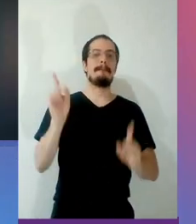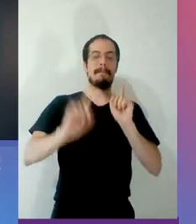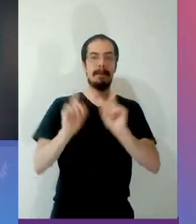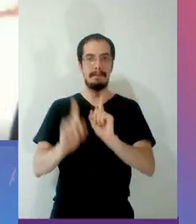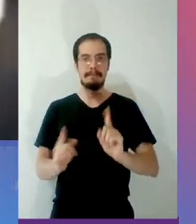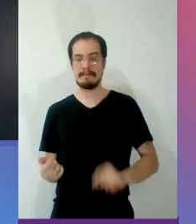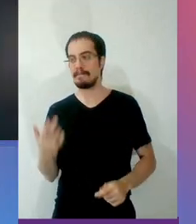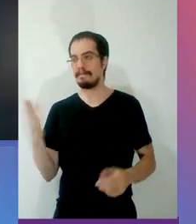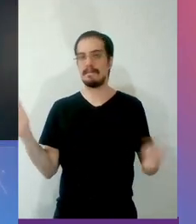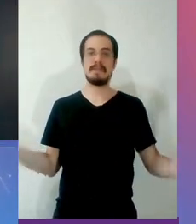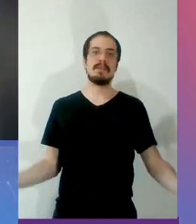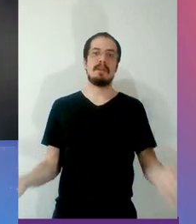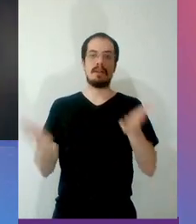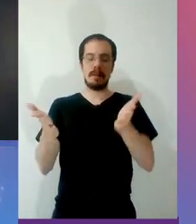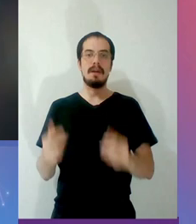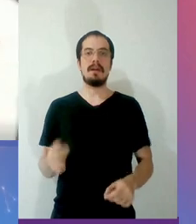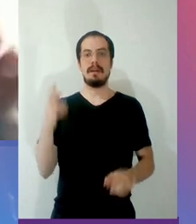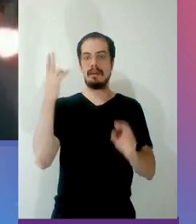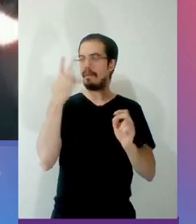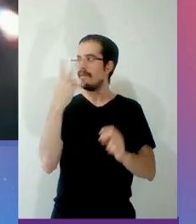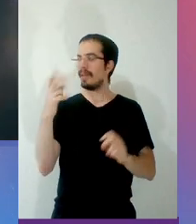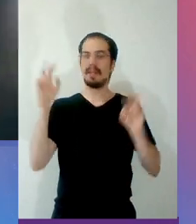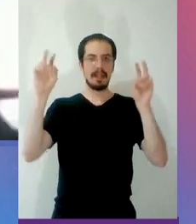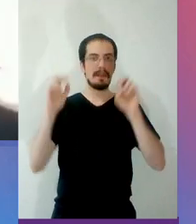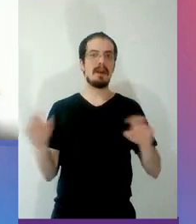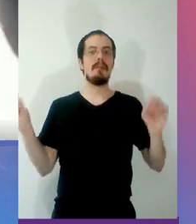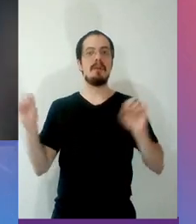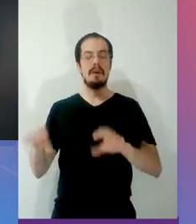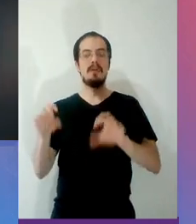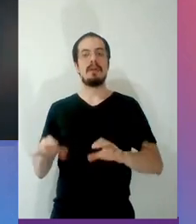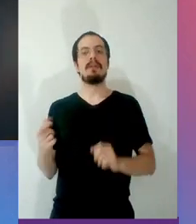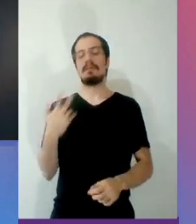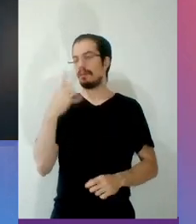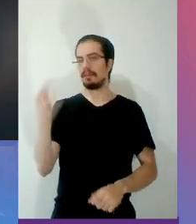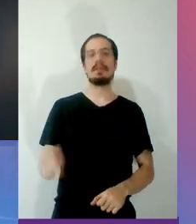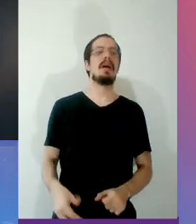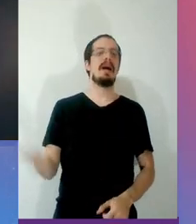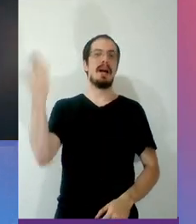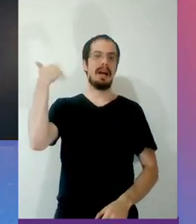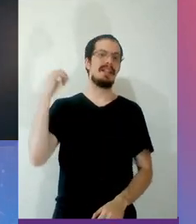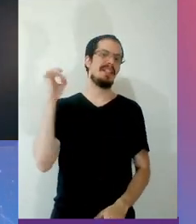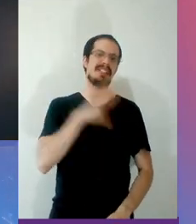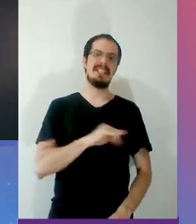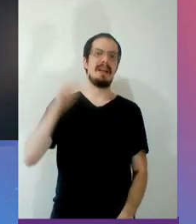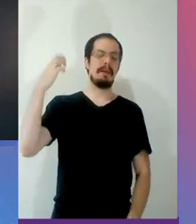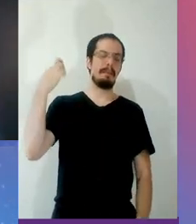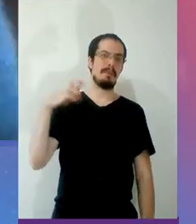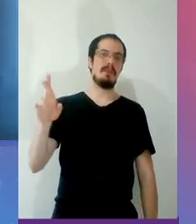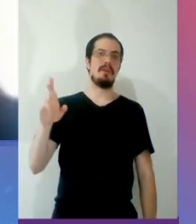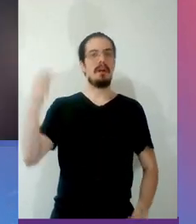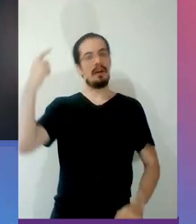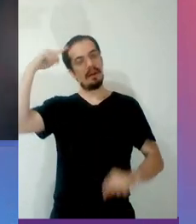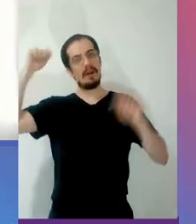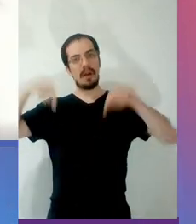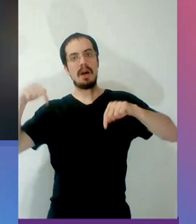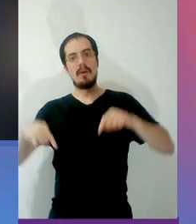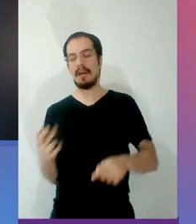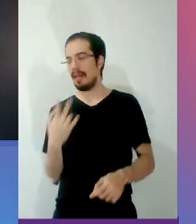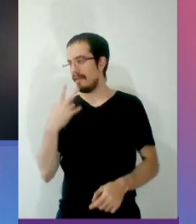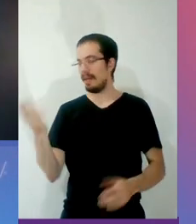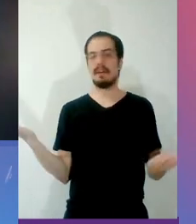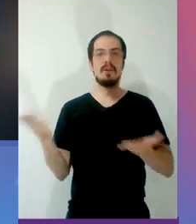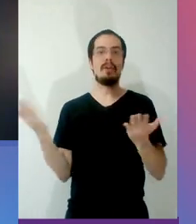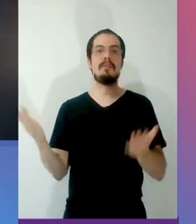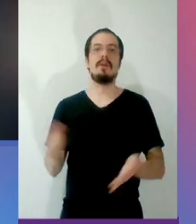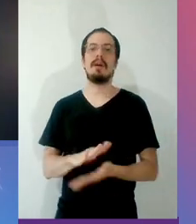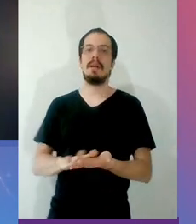cifras malas, las encuestas estas de PISA y todo eso, se partió en general por el final y partieron entonces, claro, con la educación media y todas las cosas, y